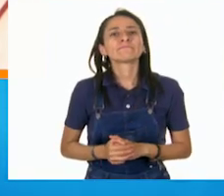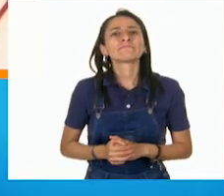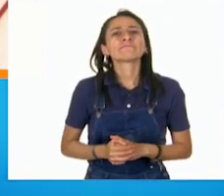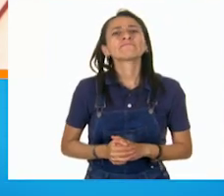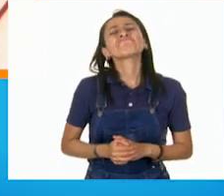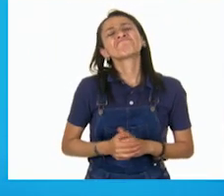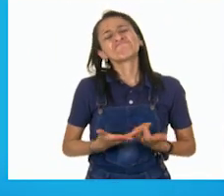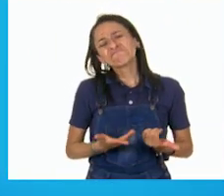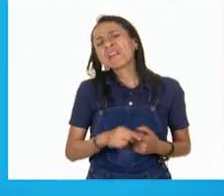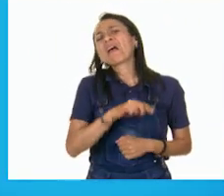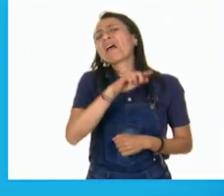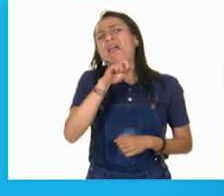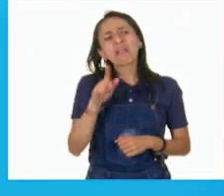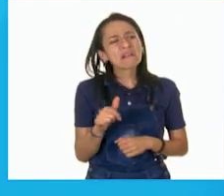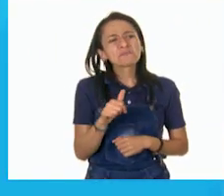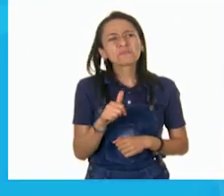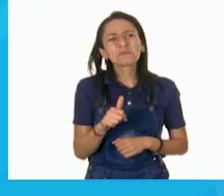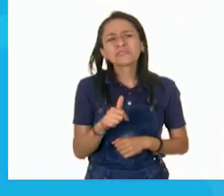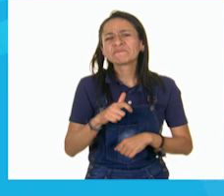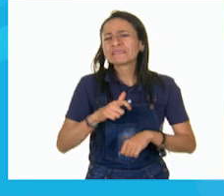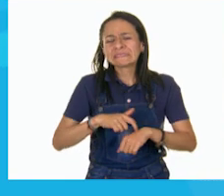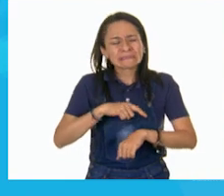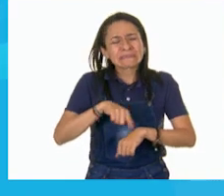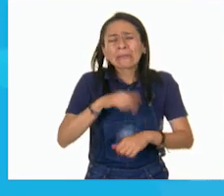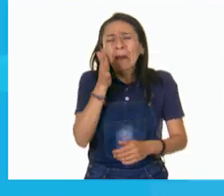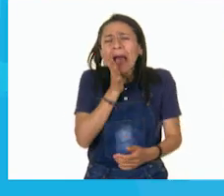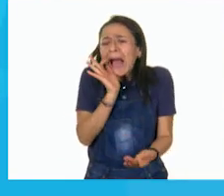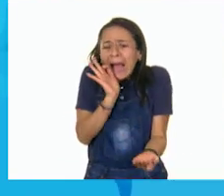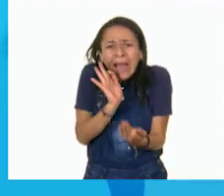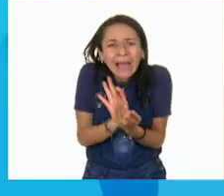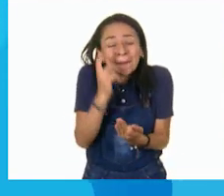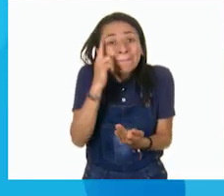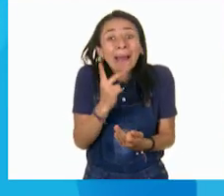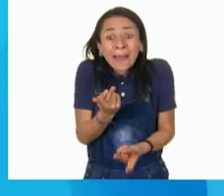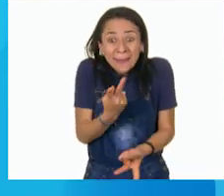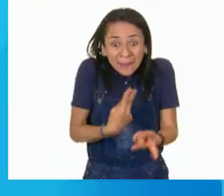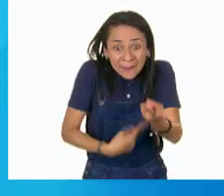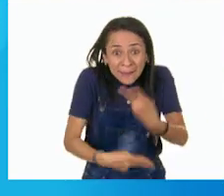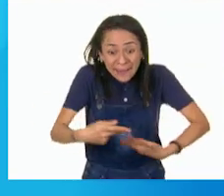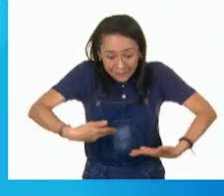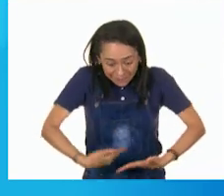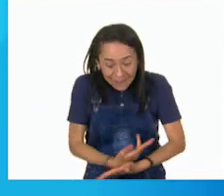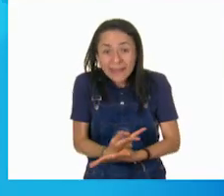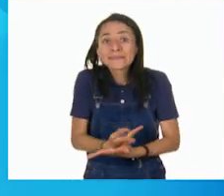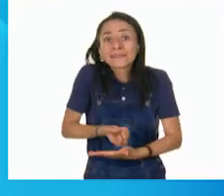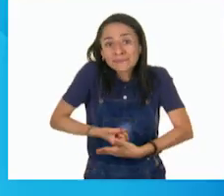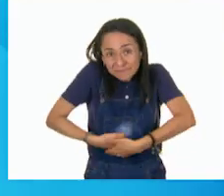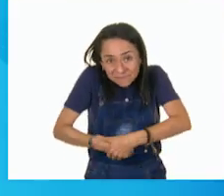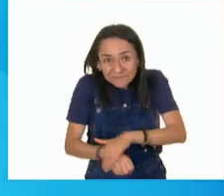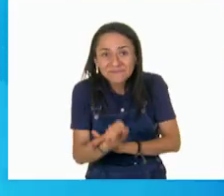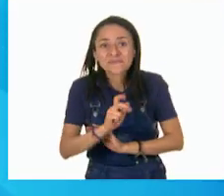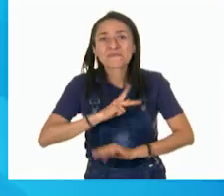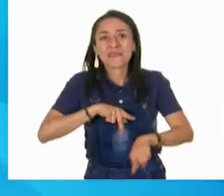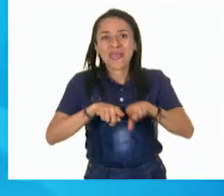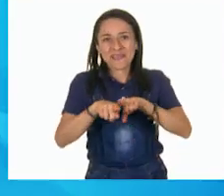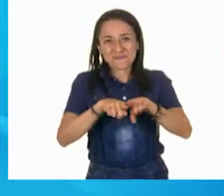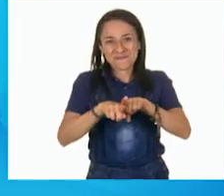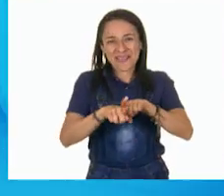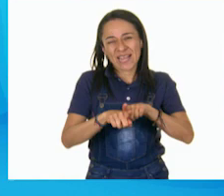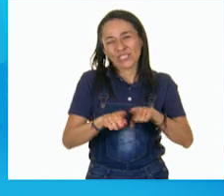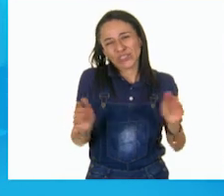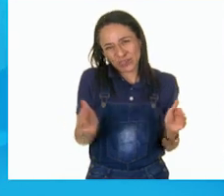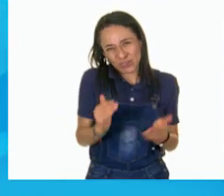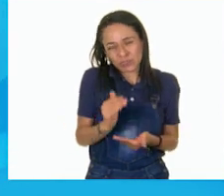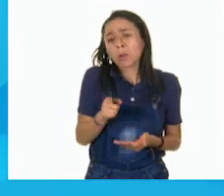Faltaban pocas horas para que naciera mi hermanito. Así que se fue al hospital. Cuando